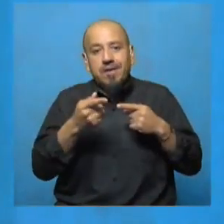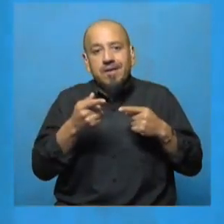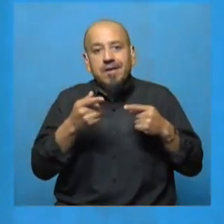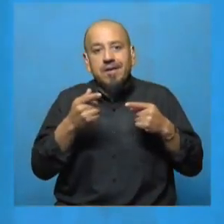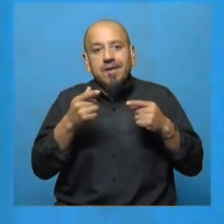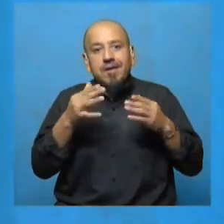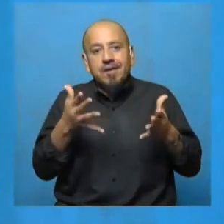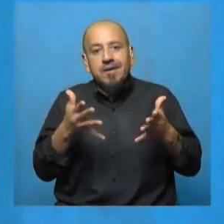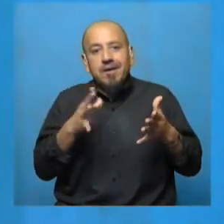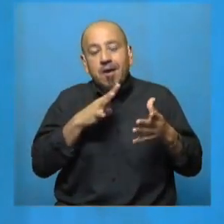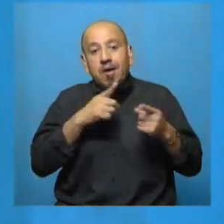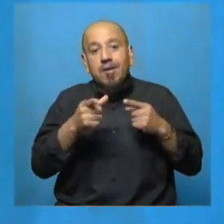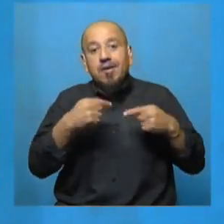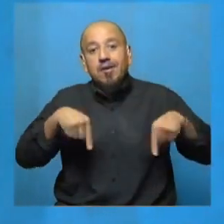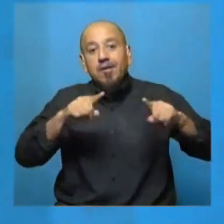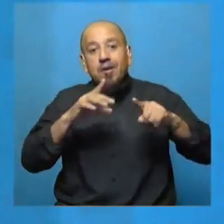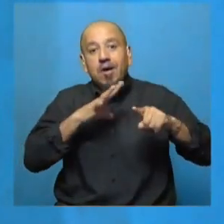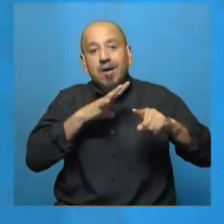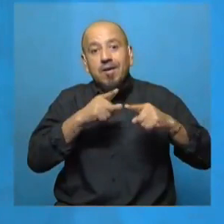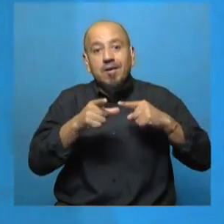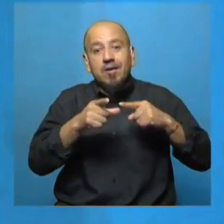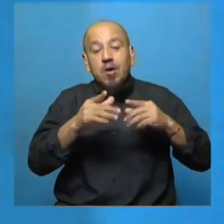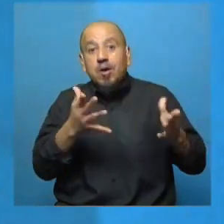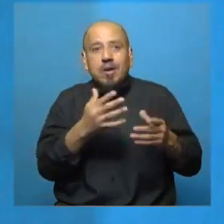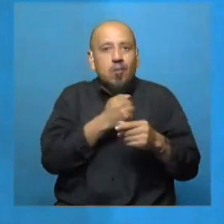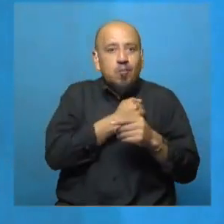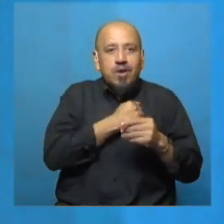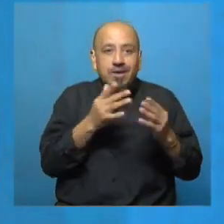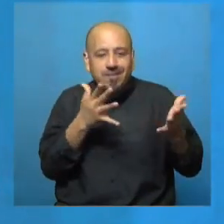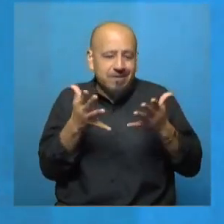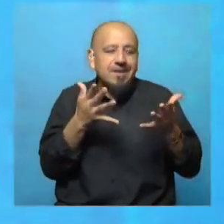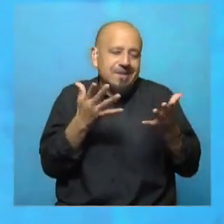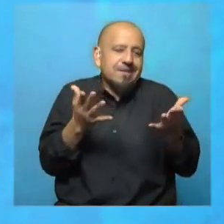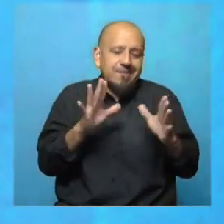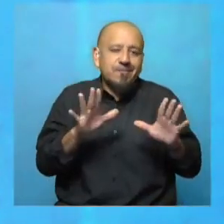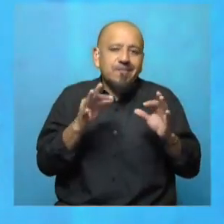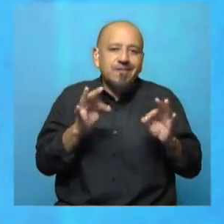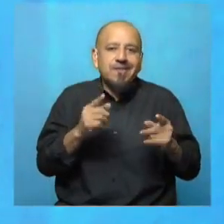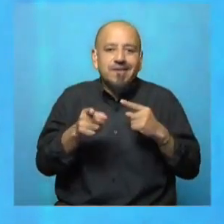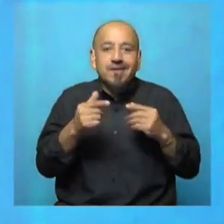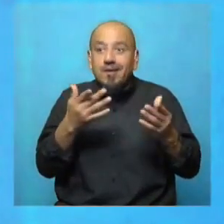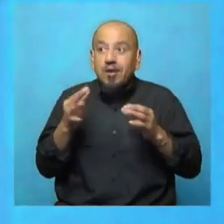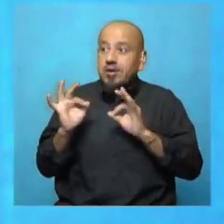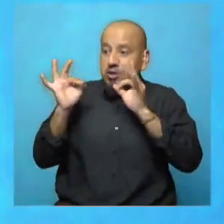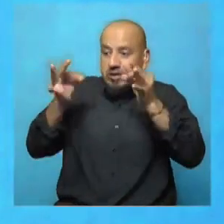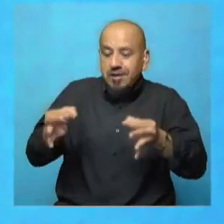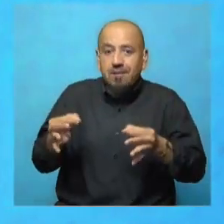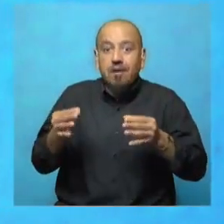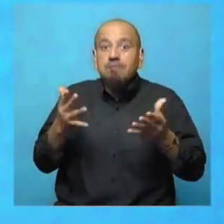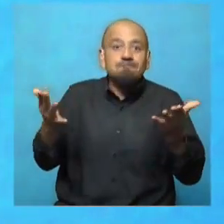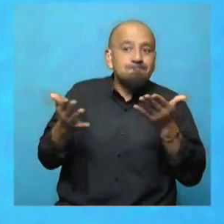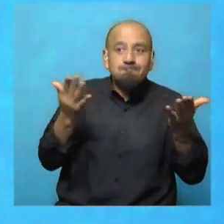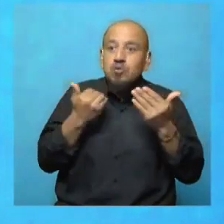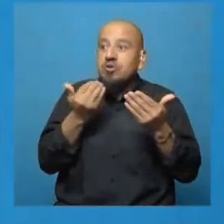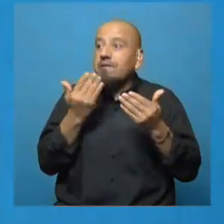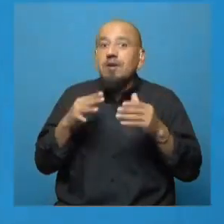este que sería que se enfrentaban Pero igual era un miedo con con simpatía porque llegaba la mura al lado